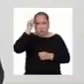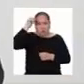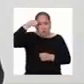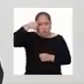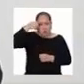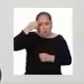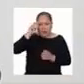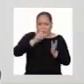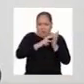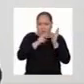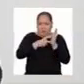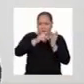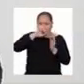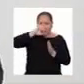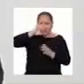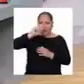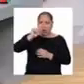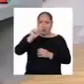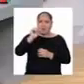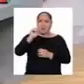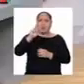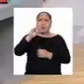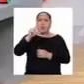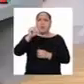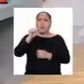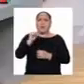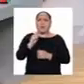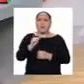de frecuencias, cierto?